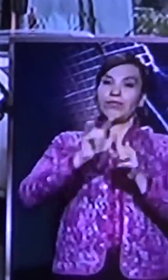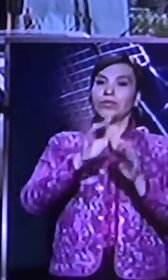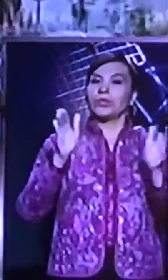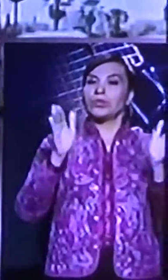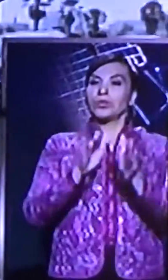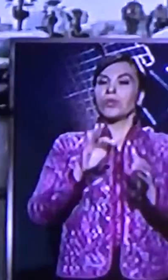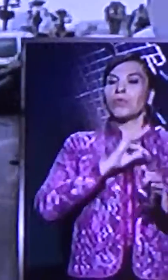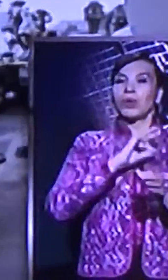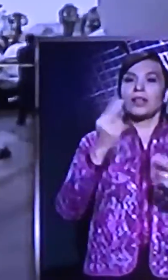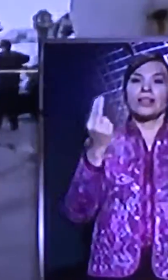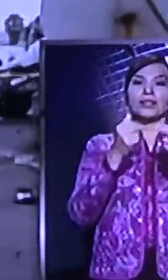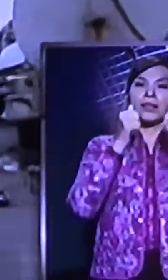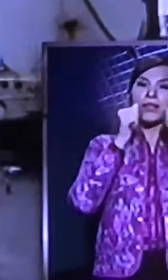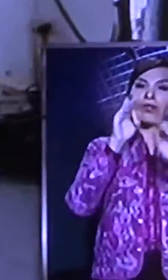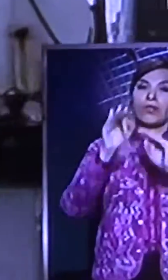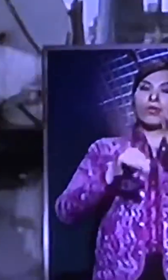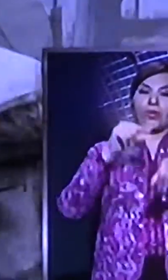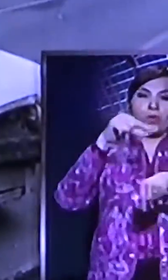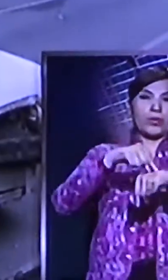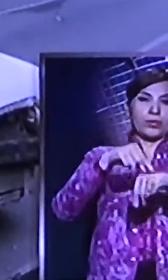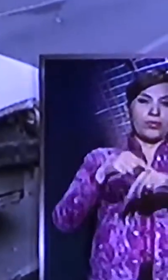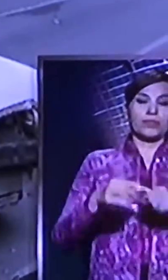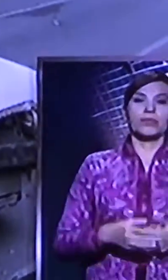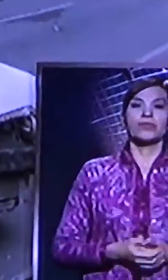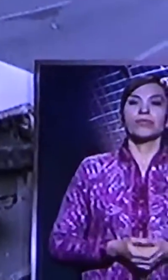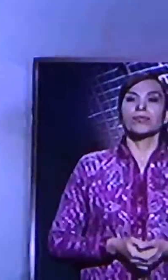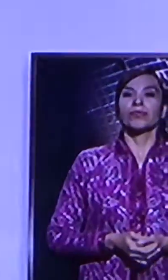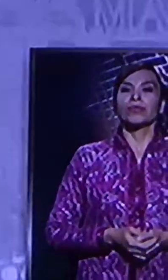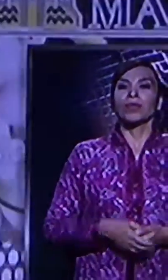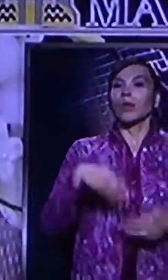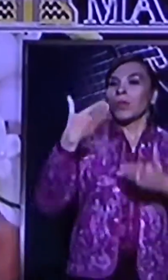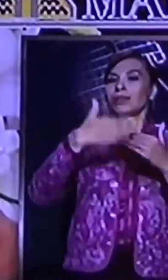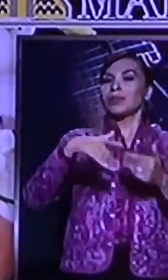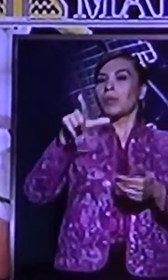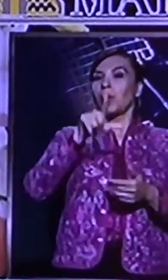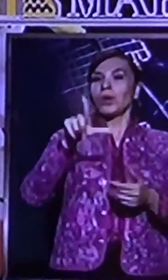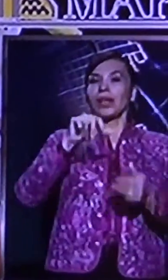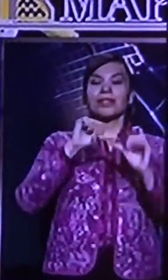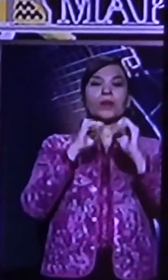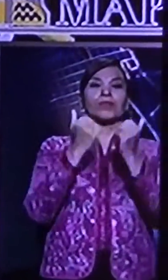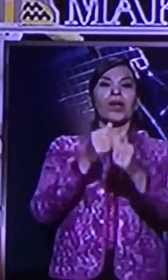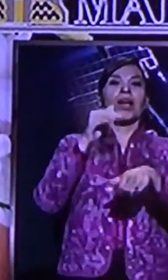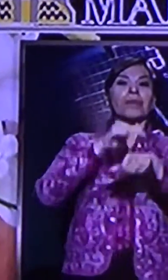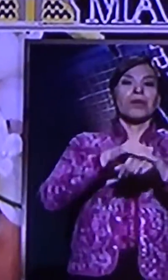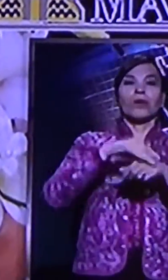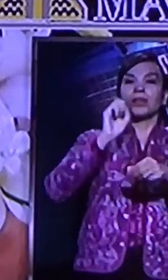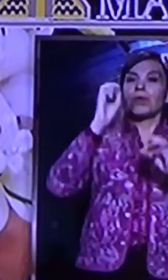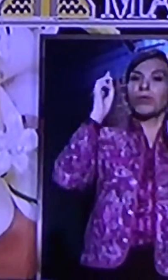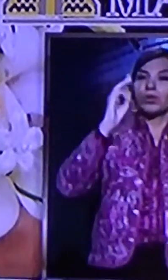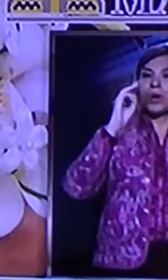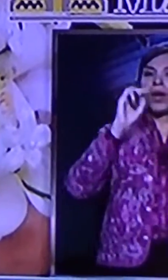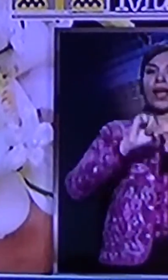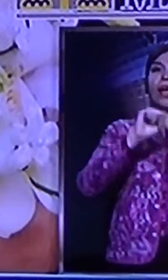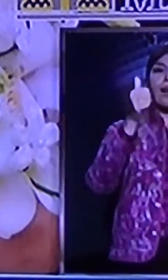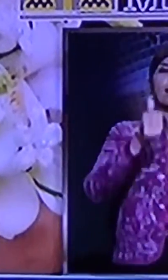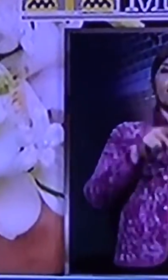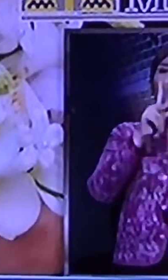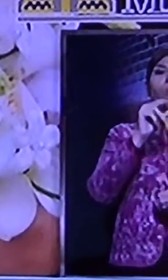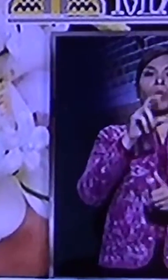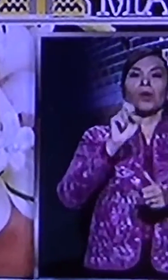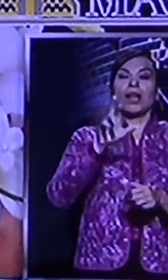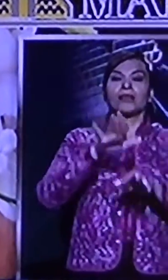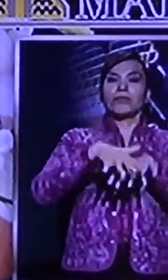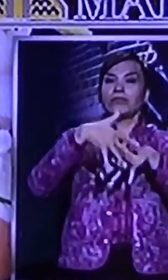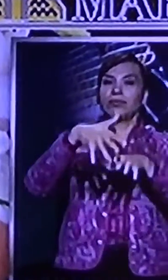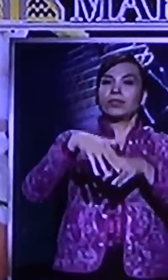compacto requirieron la atención de los paramédicos. El próximo lunes, la Asociación de Amigos del Museo de Arte Popular realizará